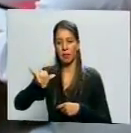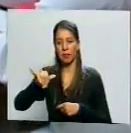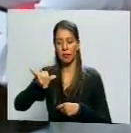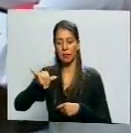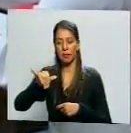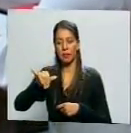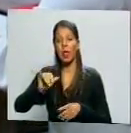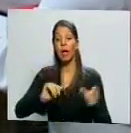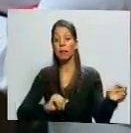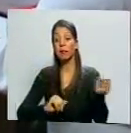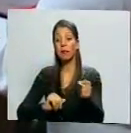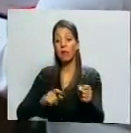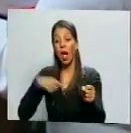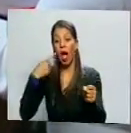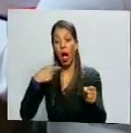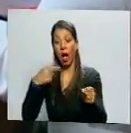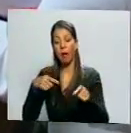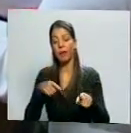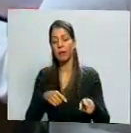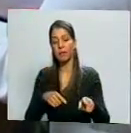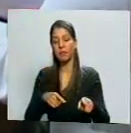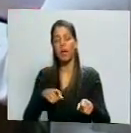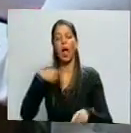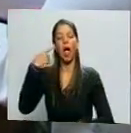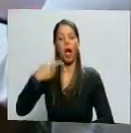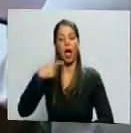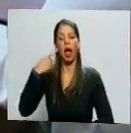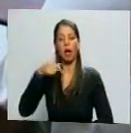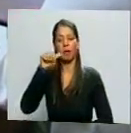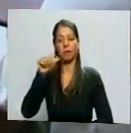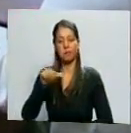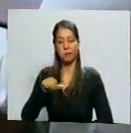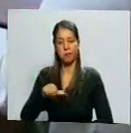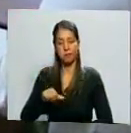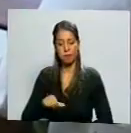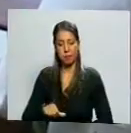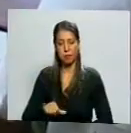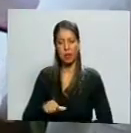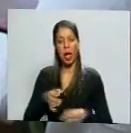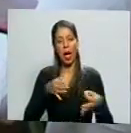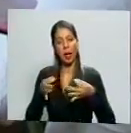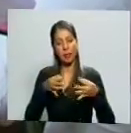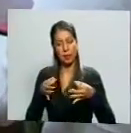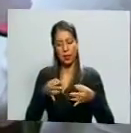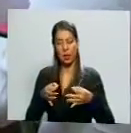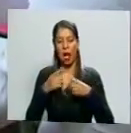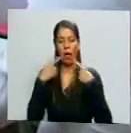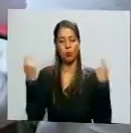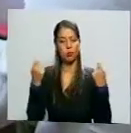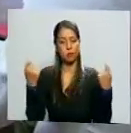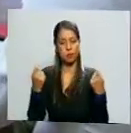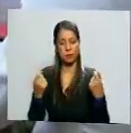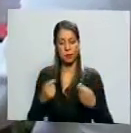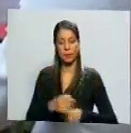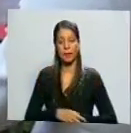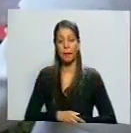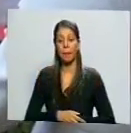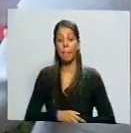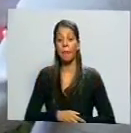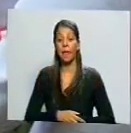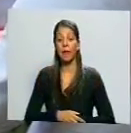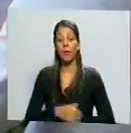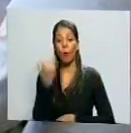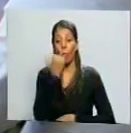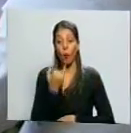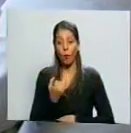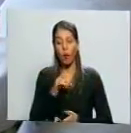y le concedió el derecho de palabra y el uso de la tribuna de oradores para dirigir su mensaje. Durante su